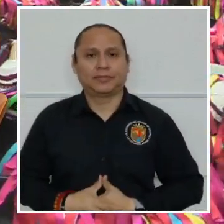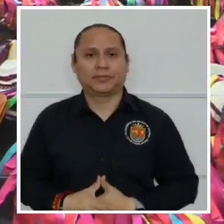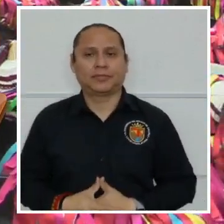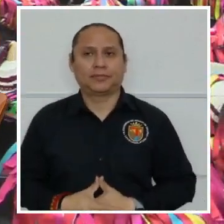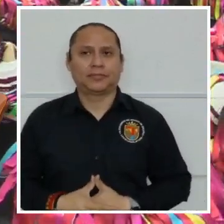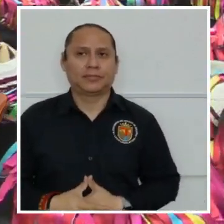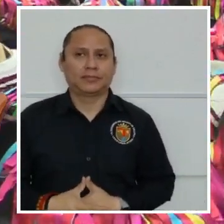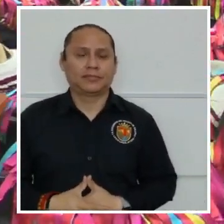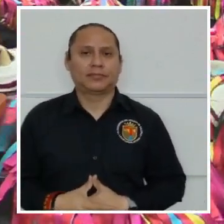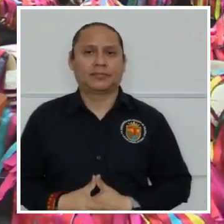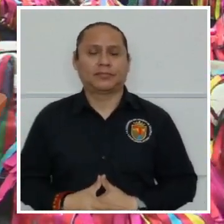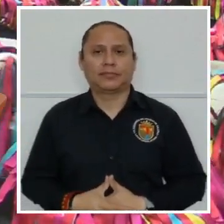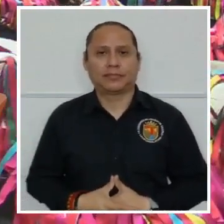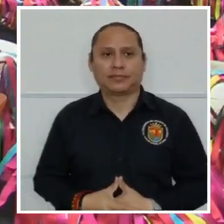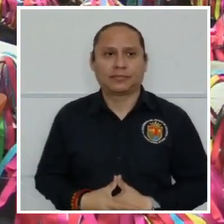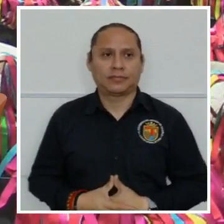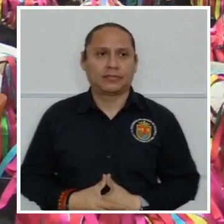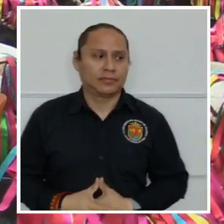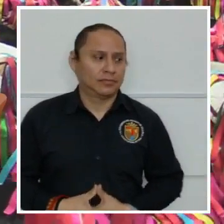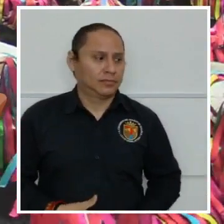voto.